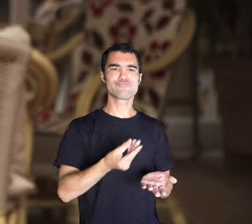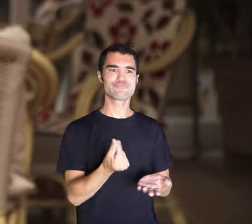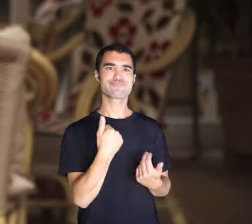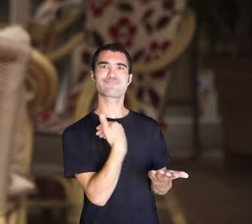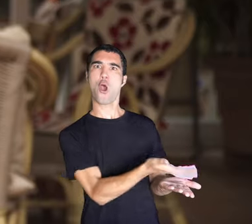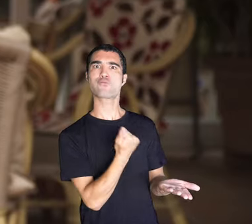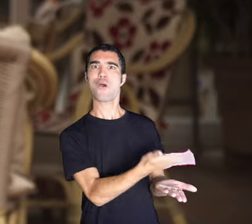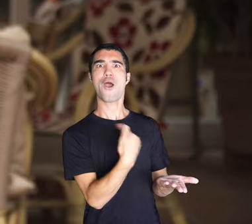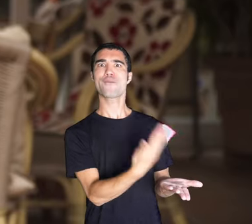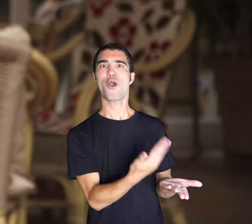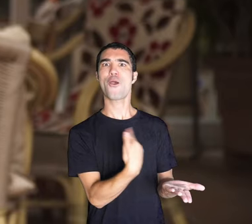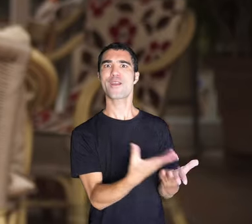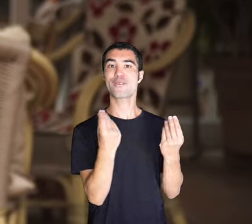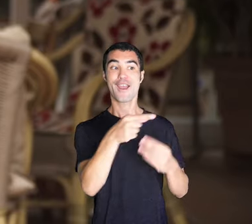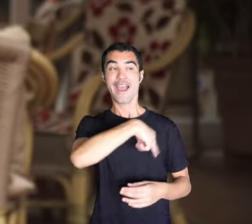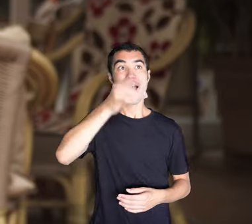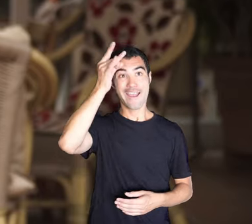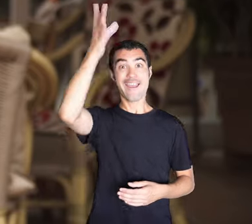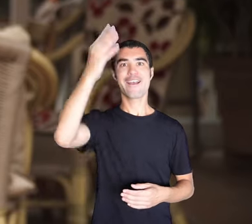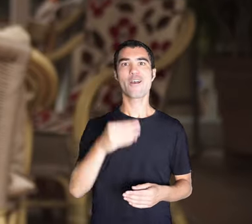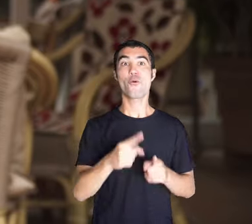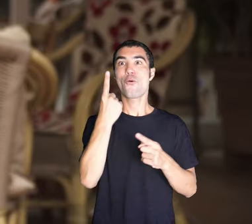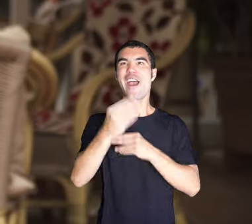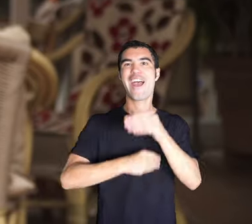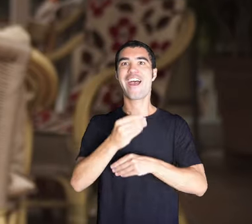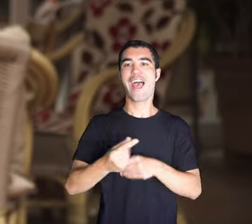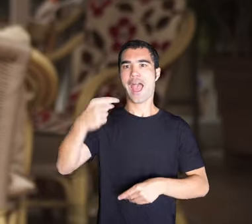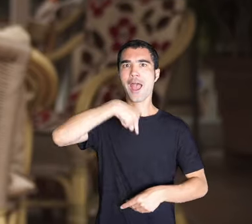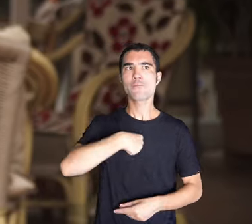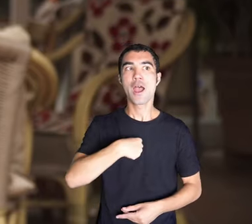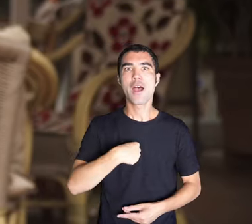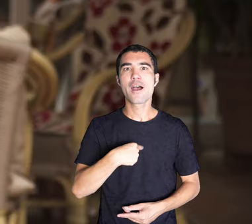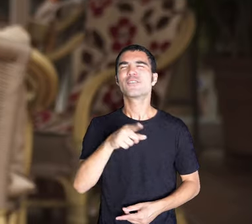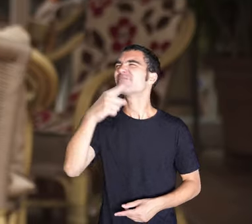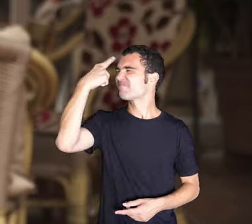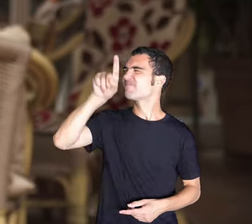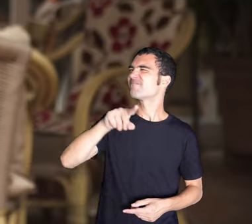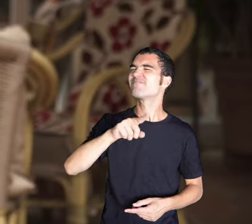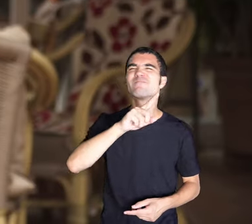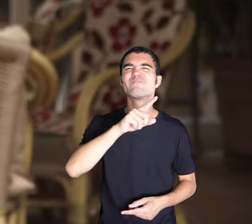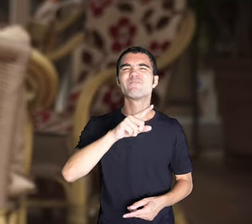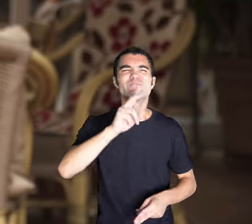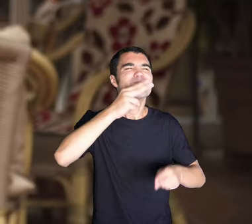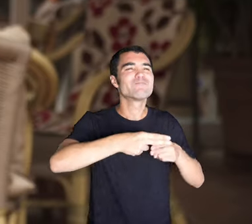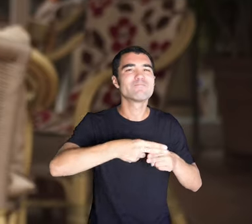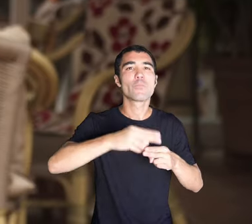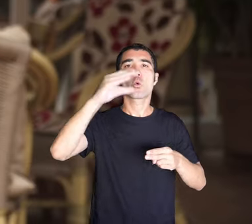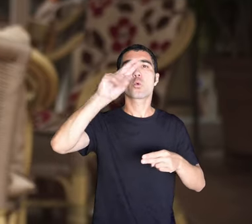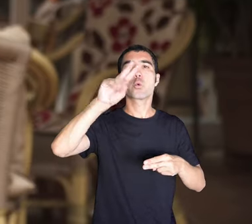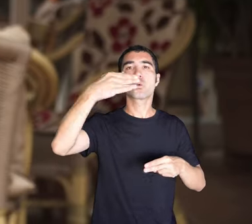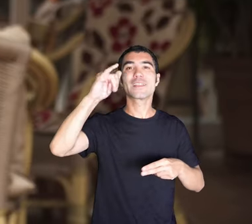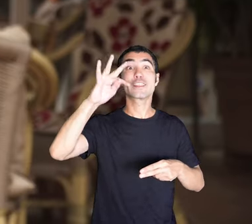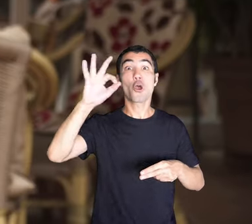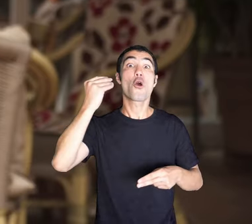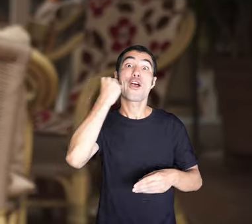propinas. No tuvo mejor idea que de ponerme un... ¿cómo se llama, Jaime? Ahora sí. Un cubito